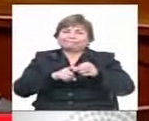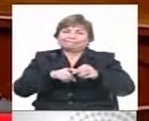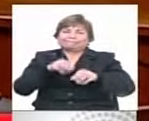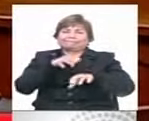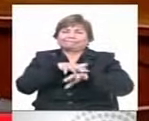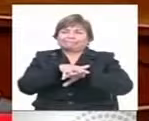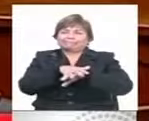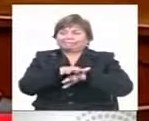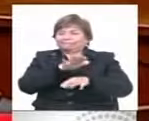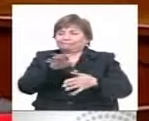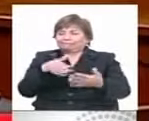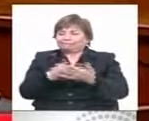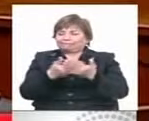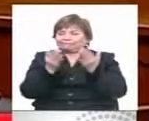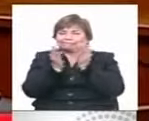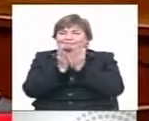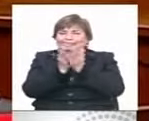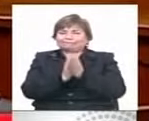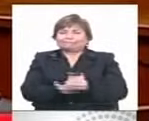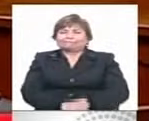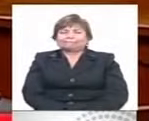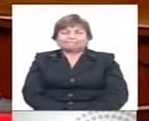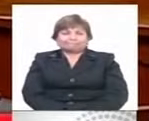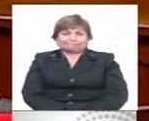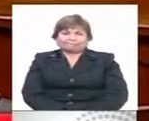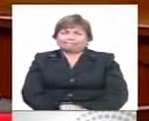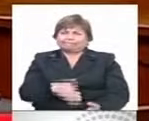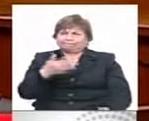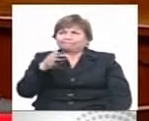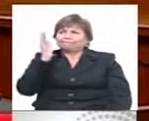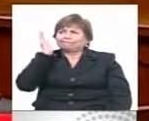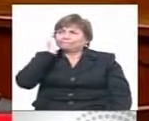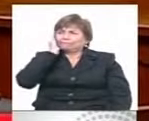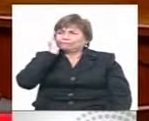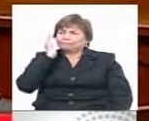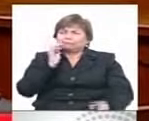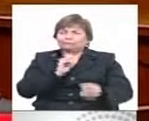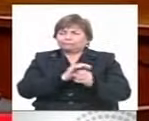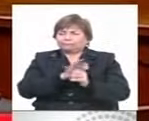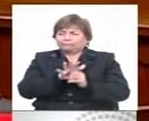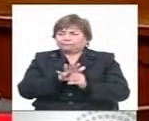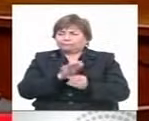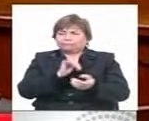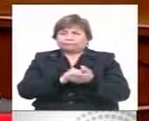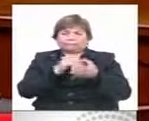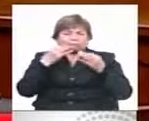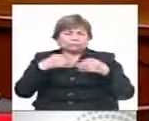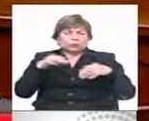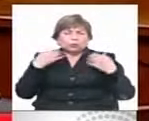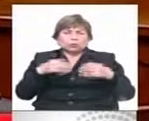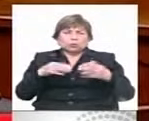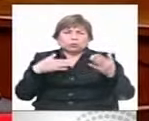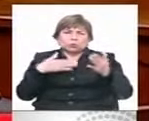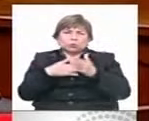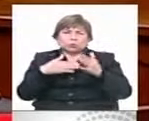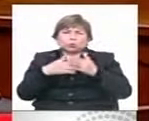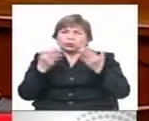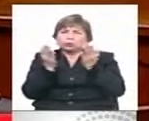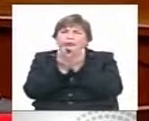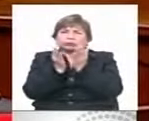y toda estudiante. Aunque ya lo sabíamos, la pandemia ha demostrado la crudeza de las brechas